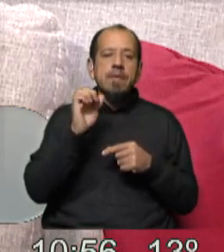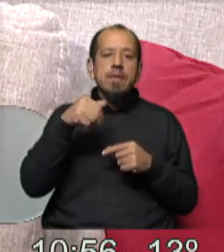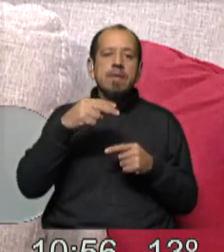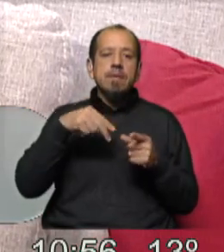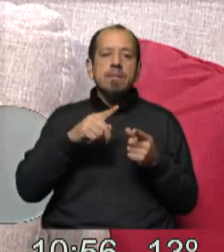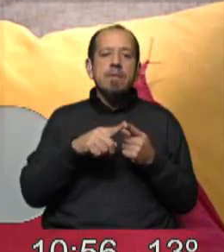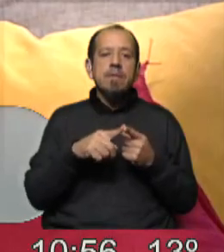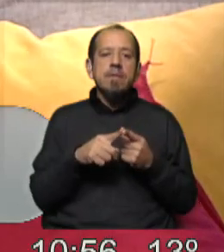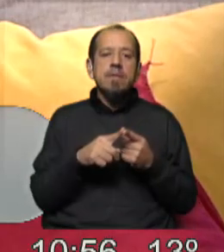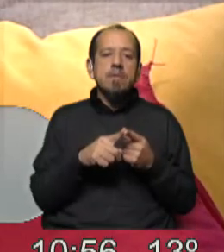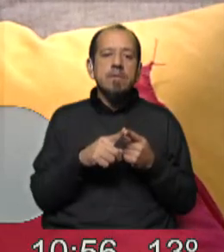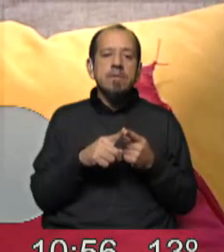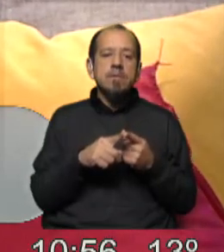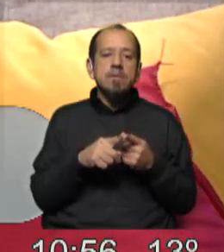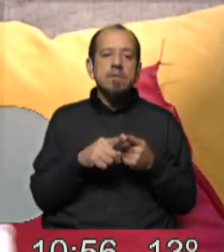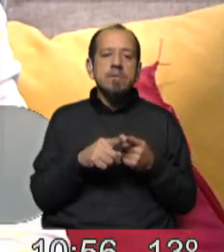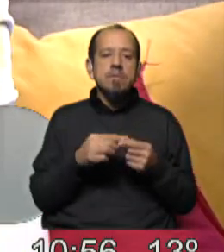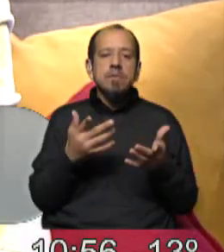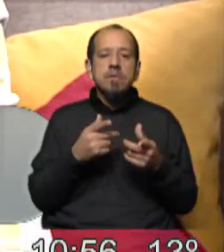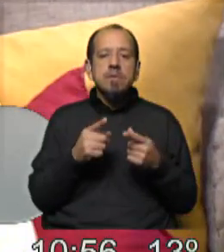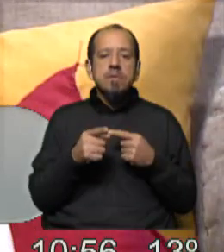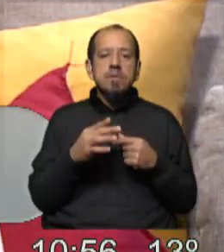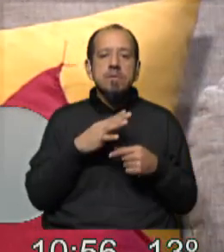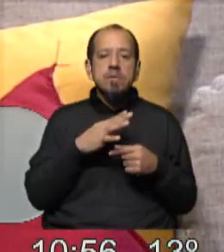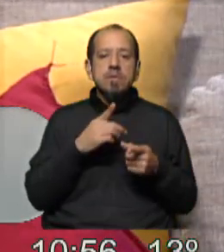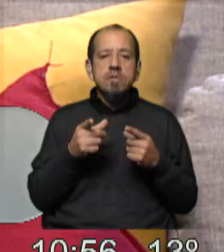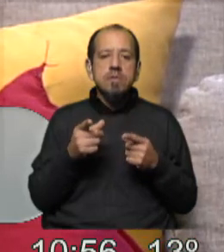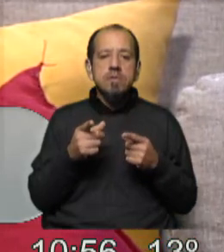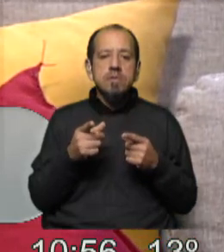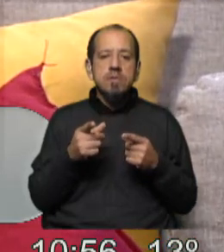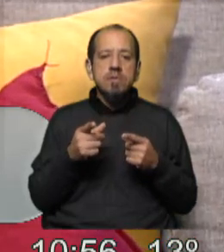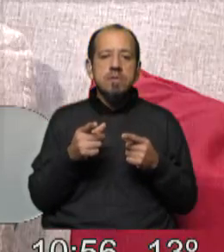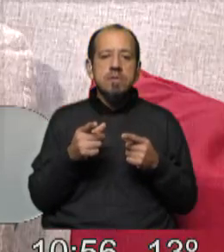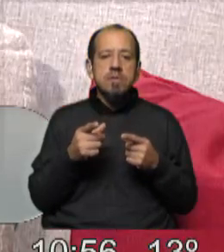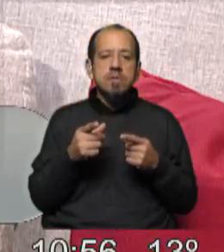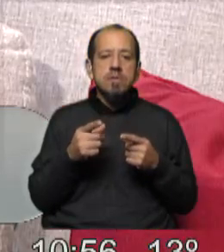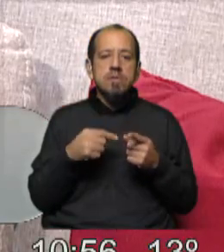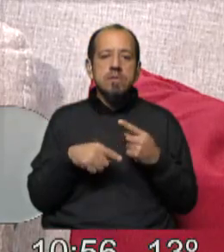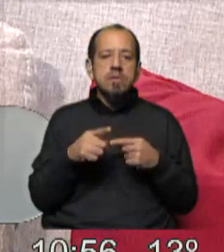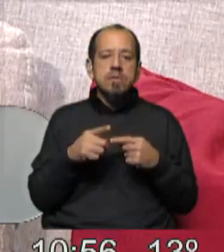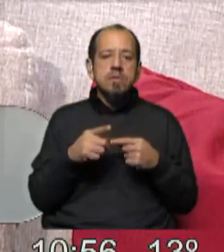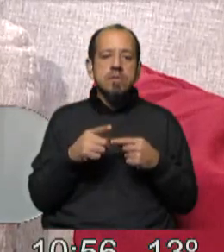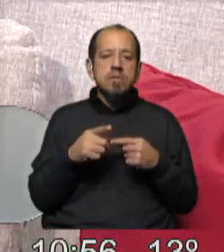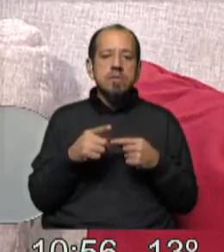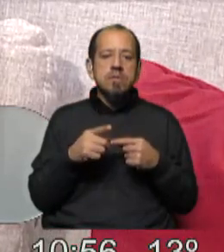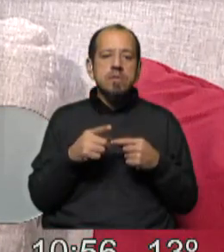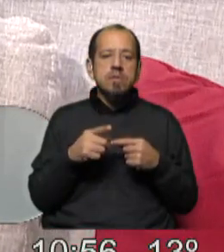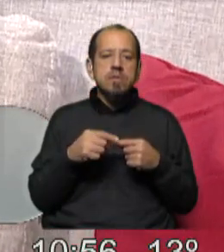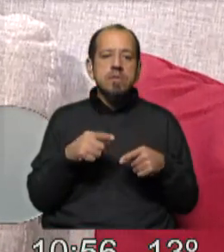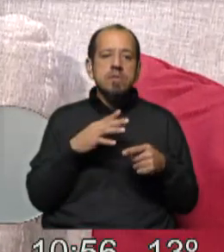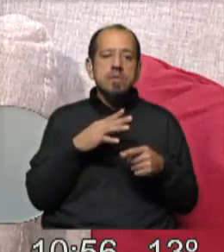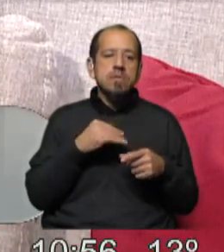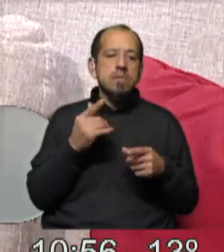príncipe. Pero, y ahora con esto, con La Vecindad, hay una voluntad tuya de ir equipo, a lo colectivo. Tiene que haber un